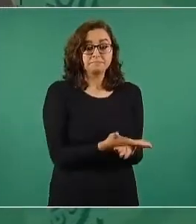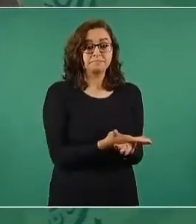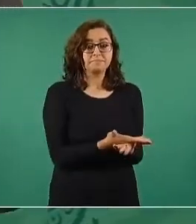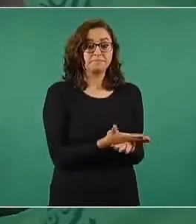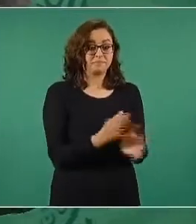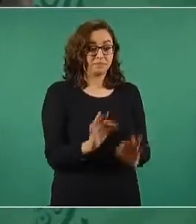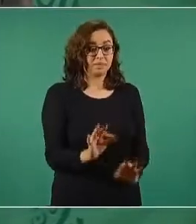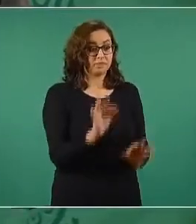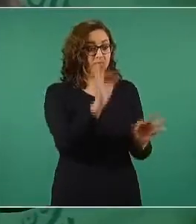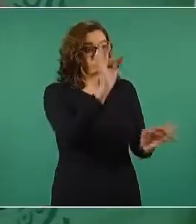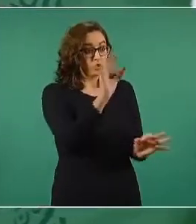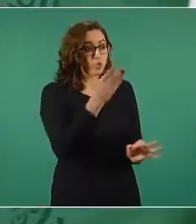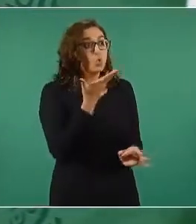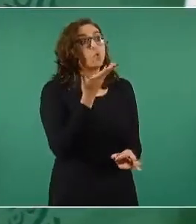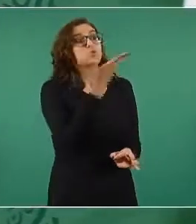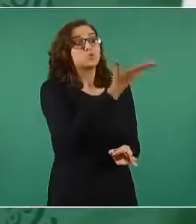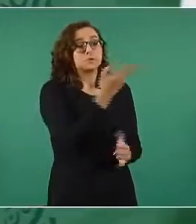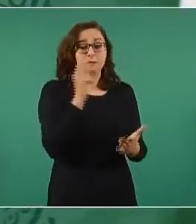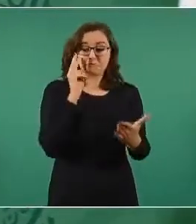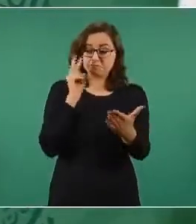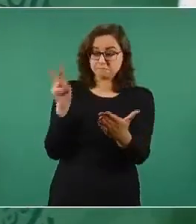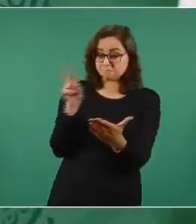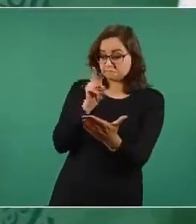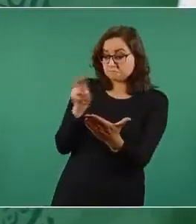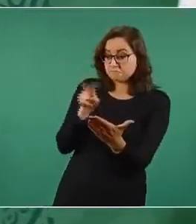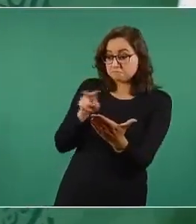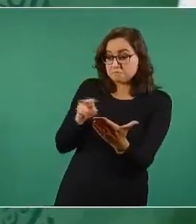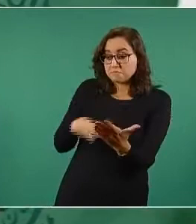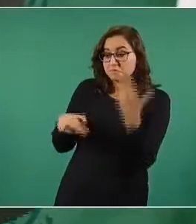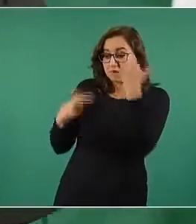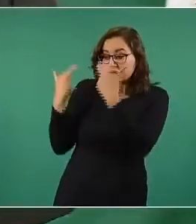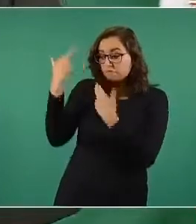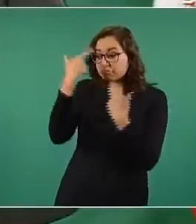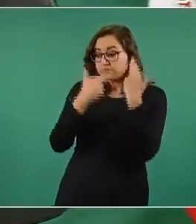el discurso, para que usted lo vea,